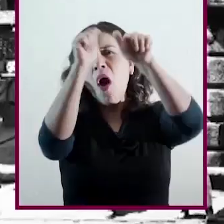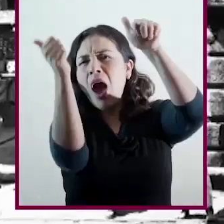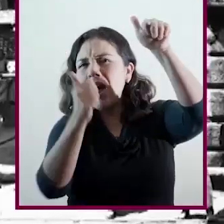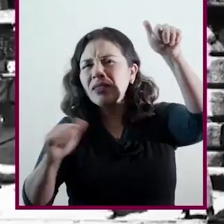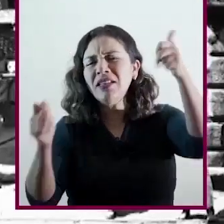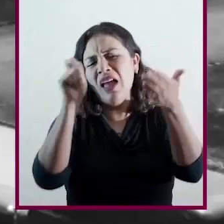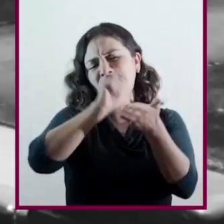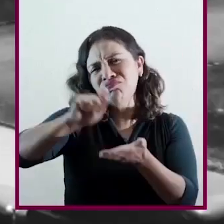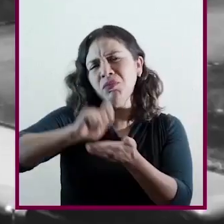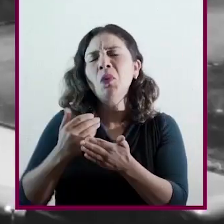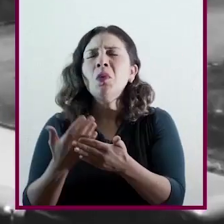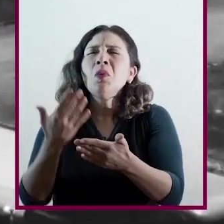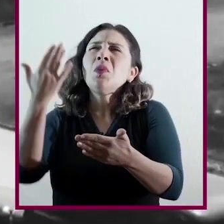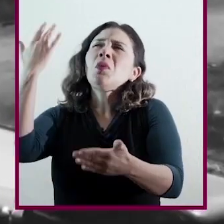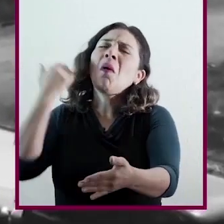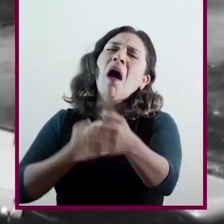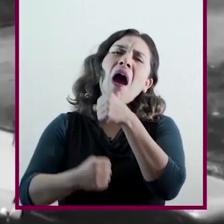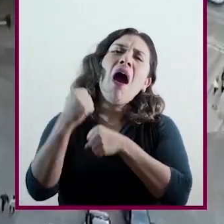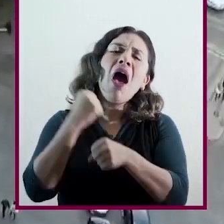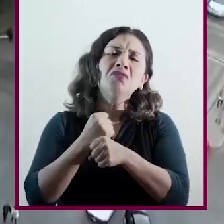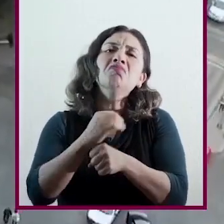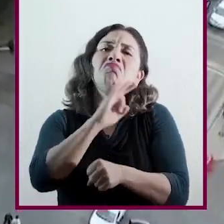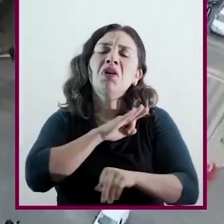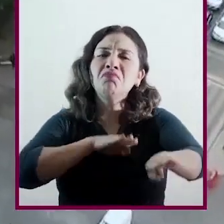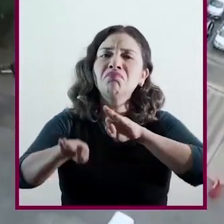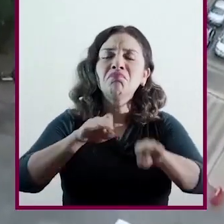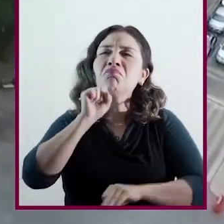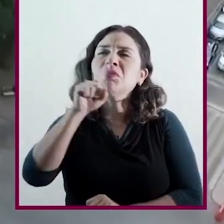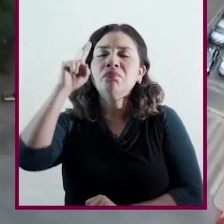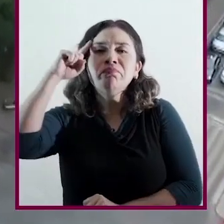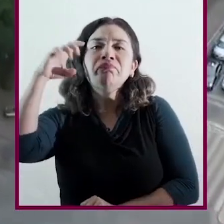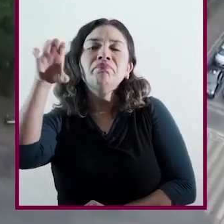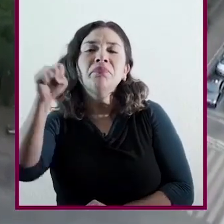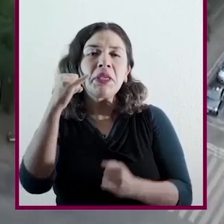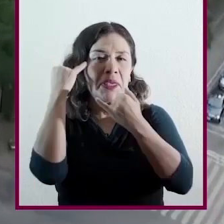escritores y artistas a lo largo de los años.